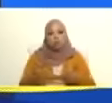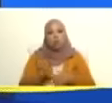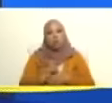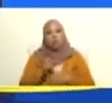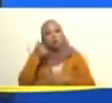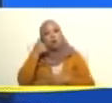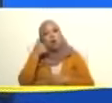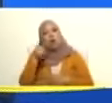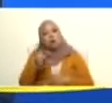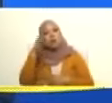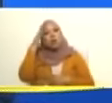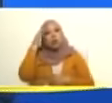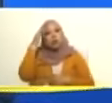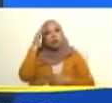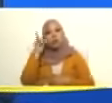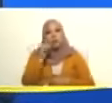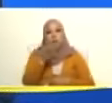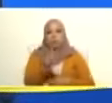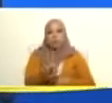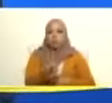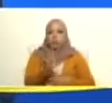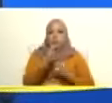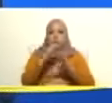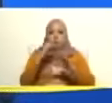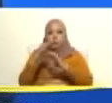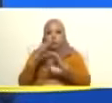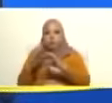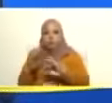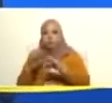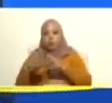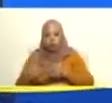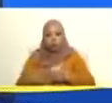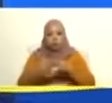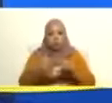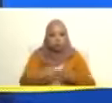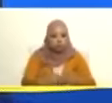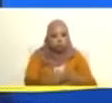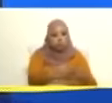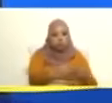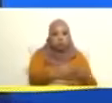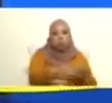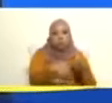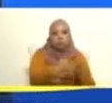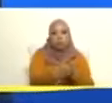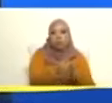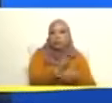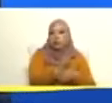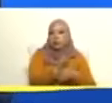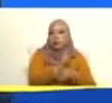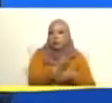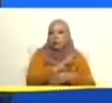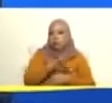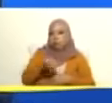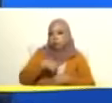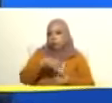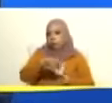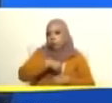ellos mismos saben, mira, entraron cuatro camiones, mira, llegó un barco de no sé qué cosa. Se enteran más rápido que